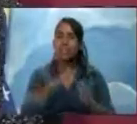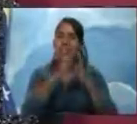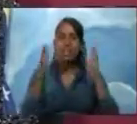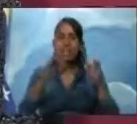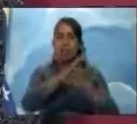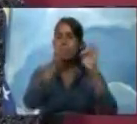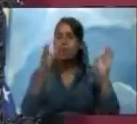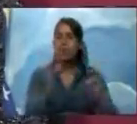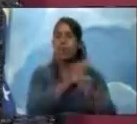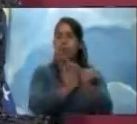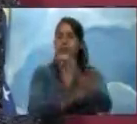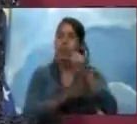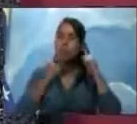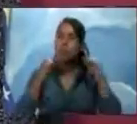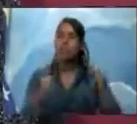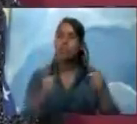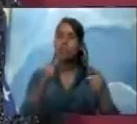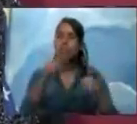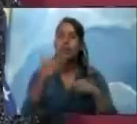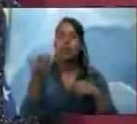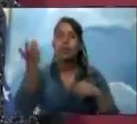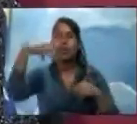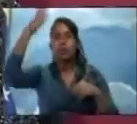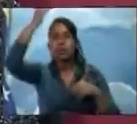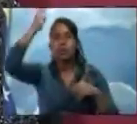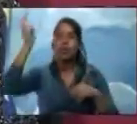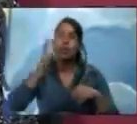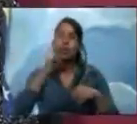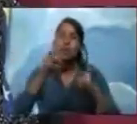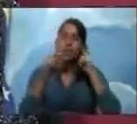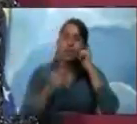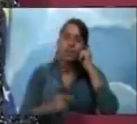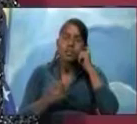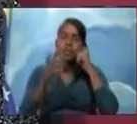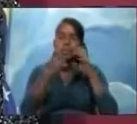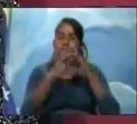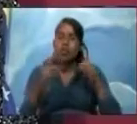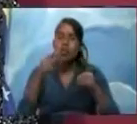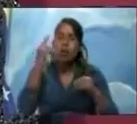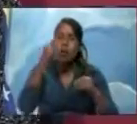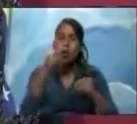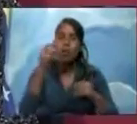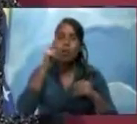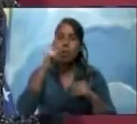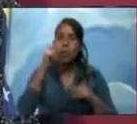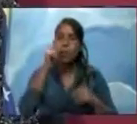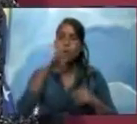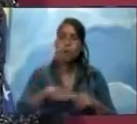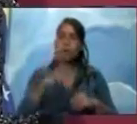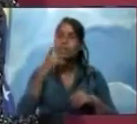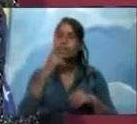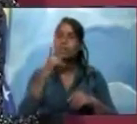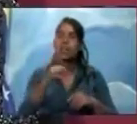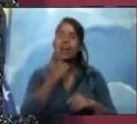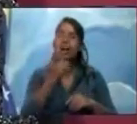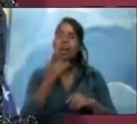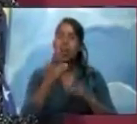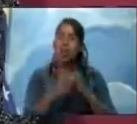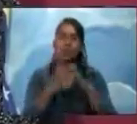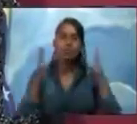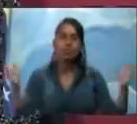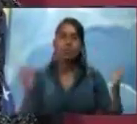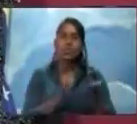manera fuerte. Lo que los reyes veían, lo que el rey Nabucodonosor y lo que a los ojos de los hombres puede ser algo glorioso, puede